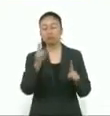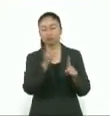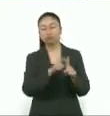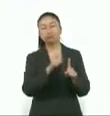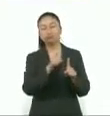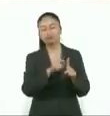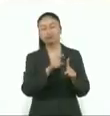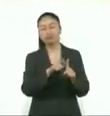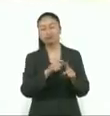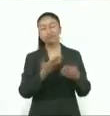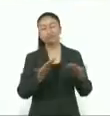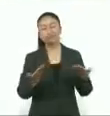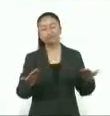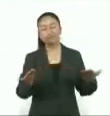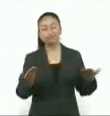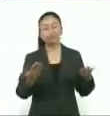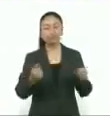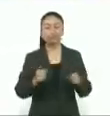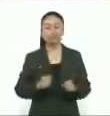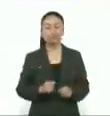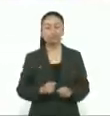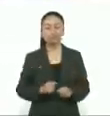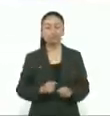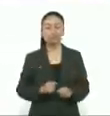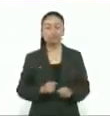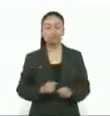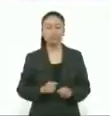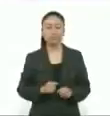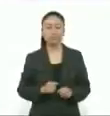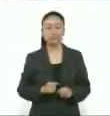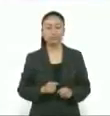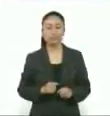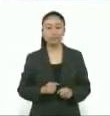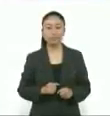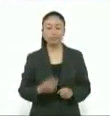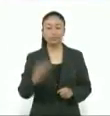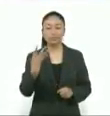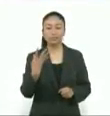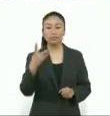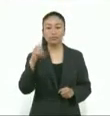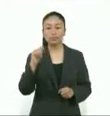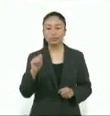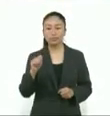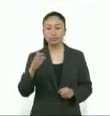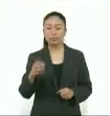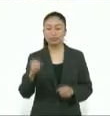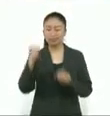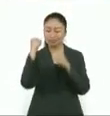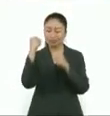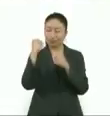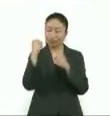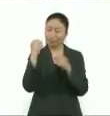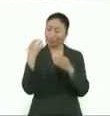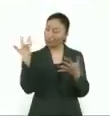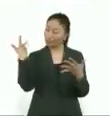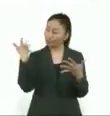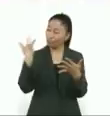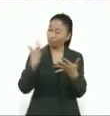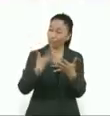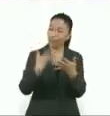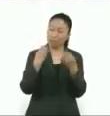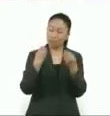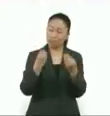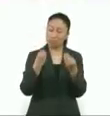no pueden derrotarlo. Él llegó la 4T, ¿cuánto luchamos por ella? Sí,